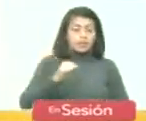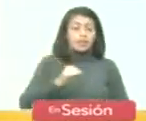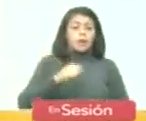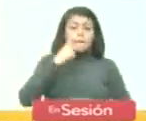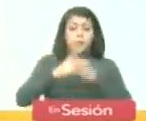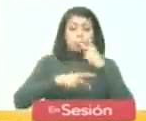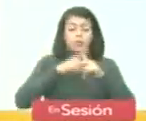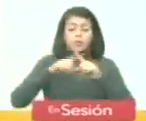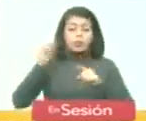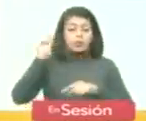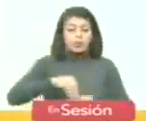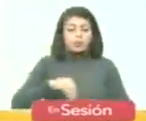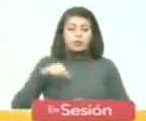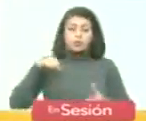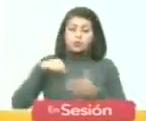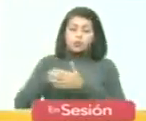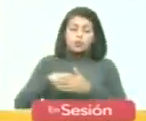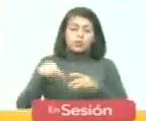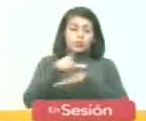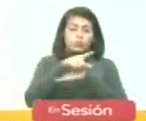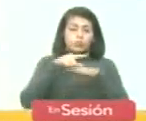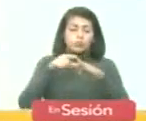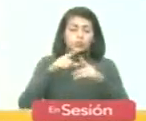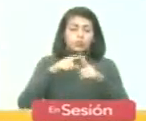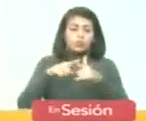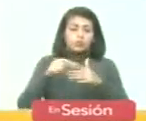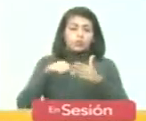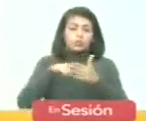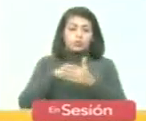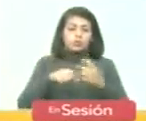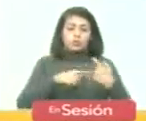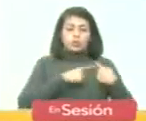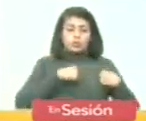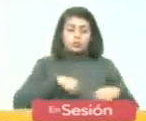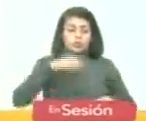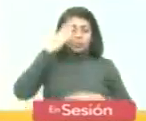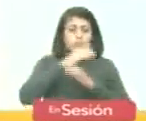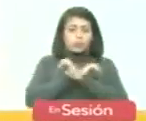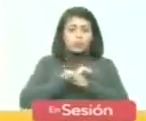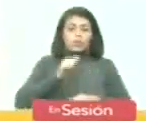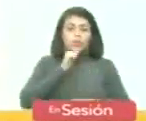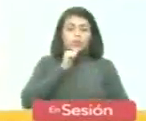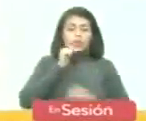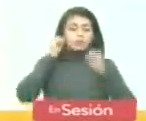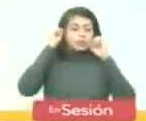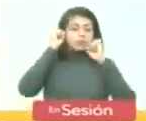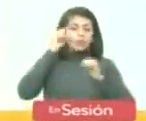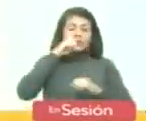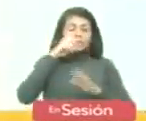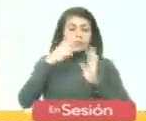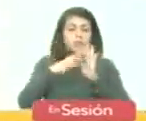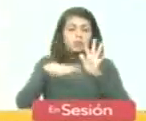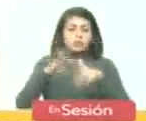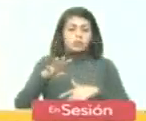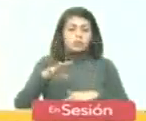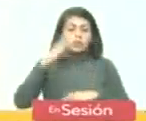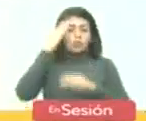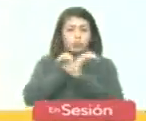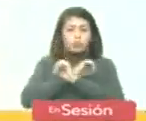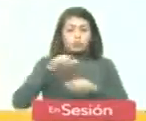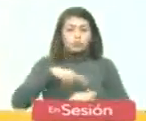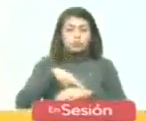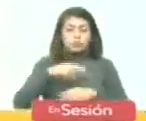político, pero sobre todo golpear el corazón de la Guardia. Porque ¿quiénes estuvieron allí en las protestas del 2014? Guardia Nacional, Policía